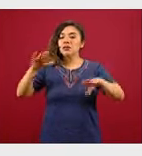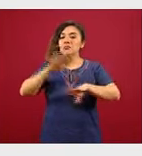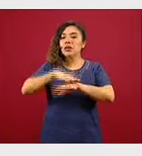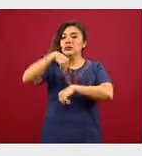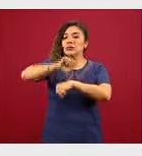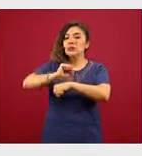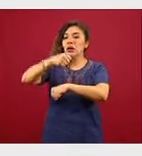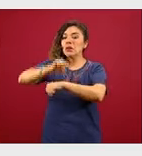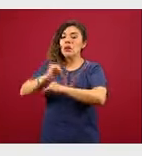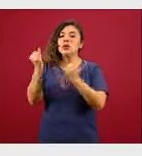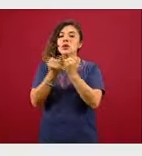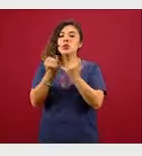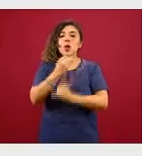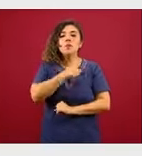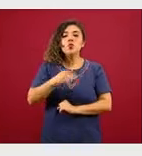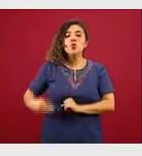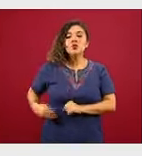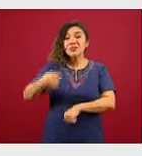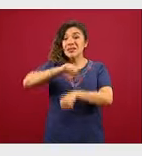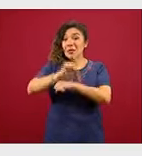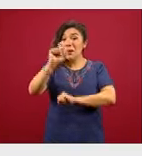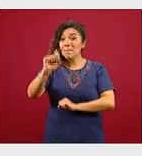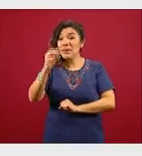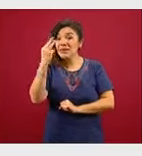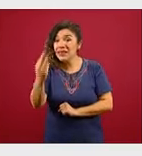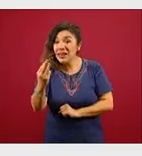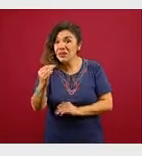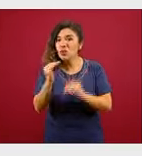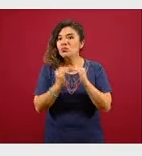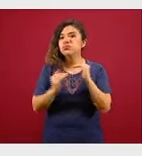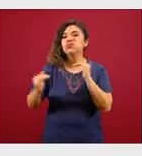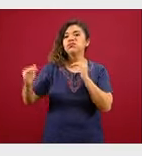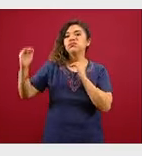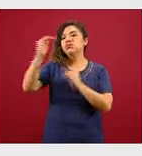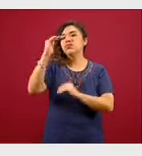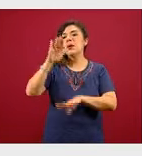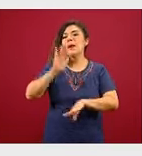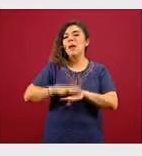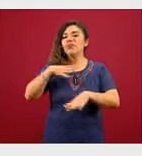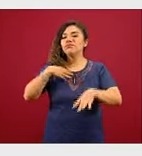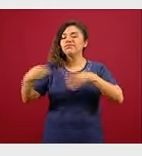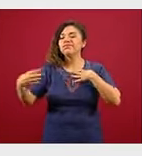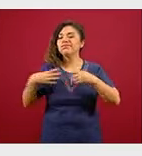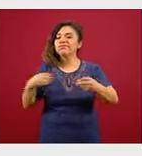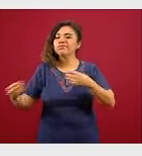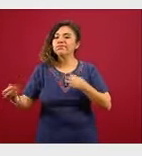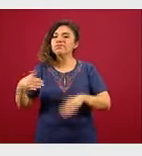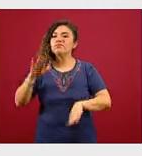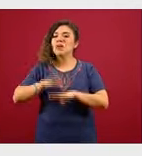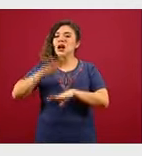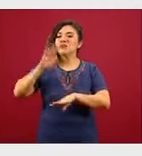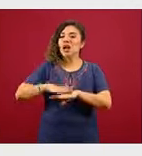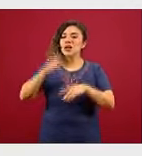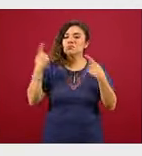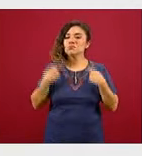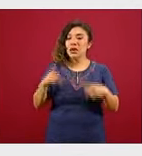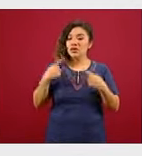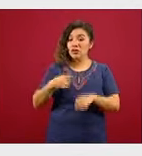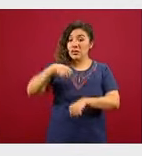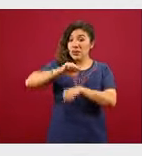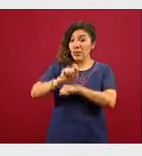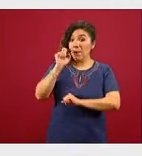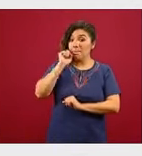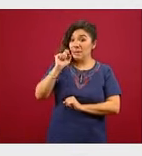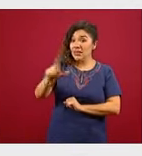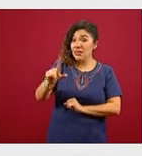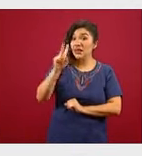así también como los municipios ya para la 23 incrementan en la intensidad de su transmisión con mayores tasas. Esta es la 27,